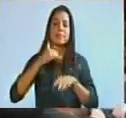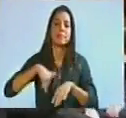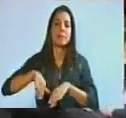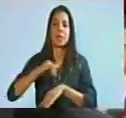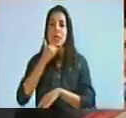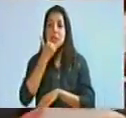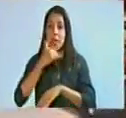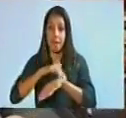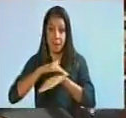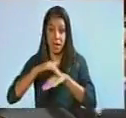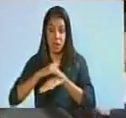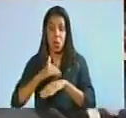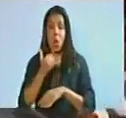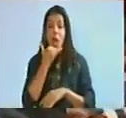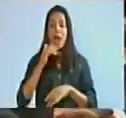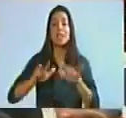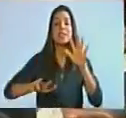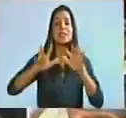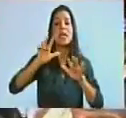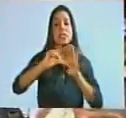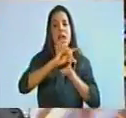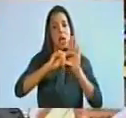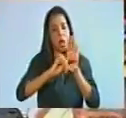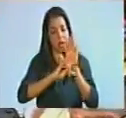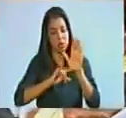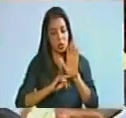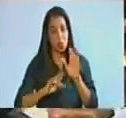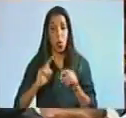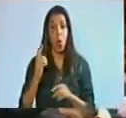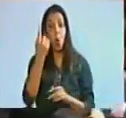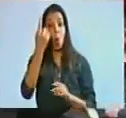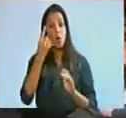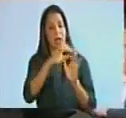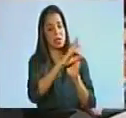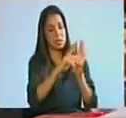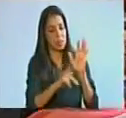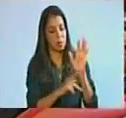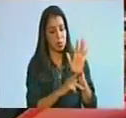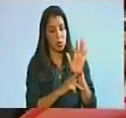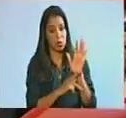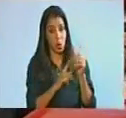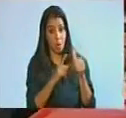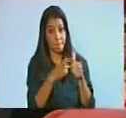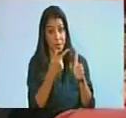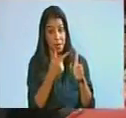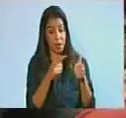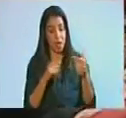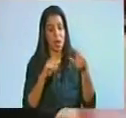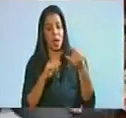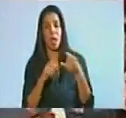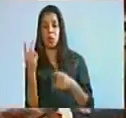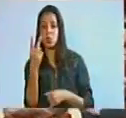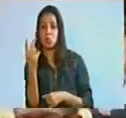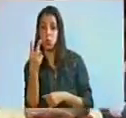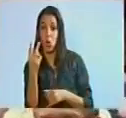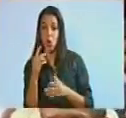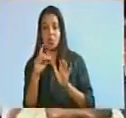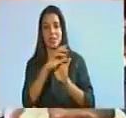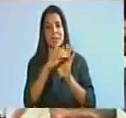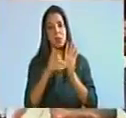13 artículos, una disposición derogatoria y dos disposiciones finales. Esta